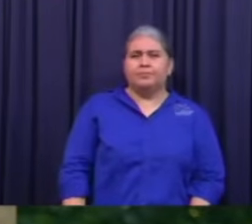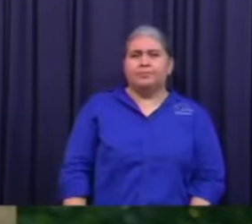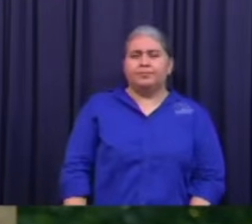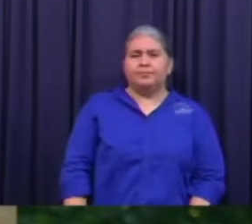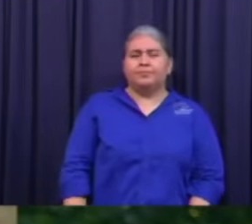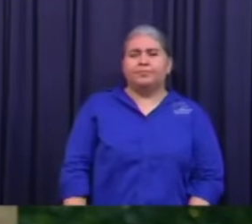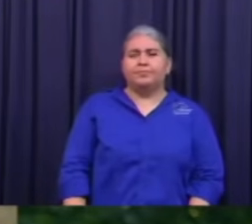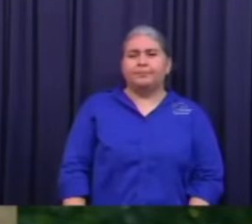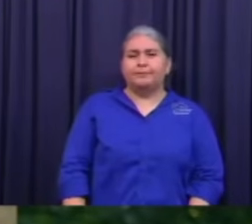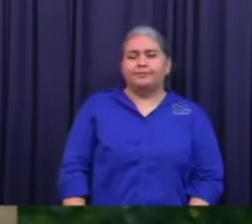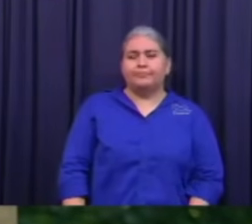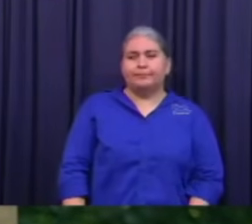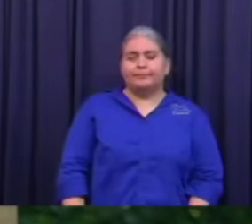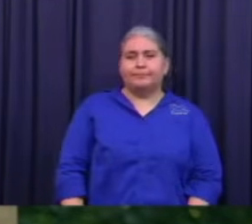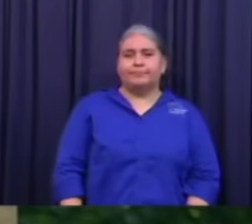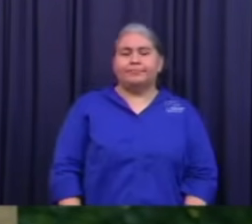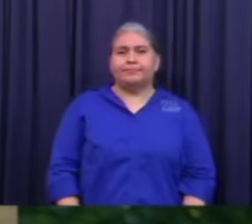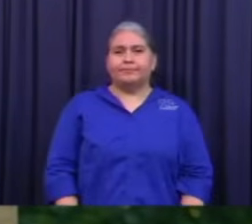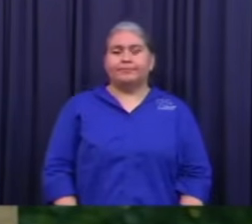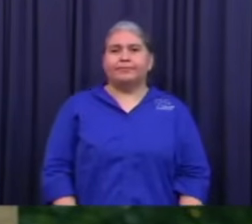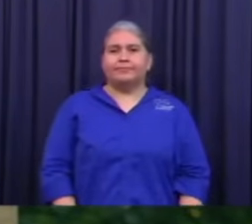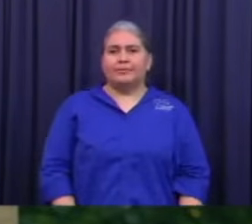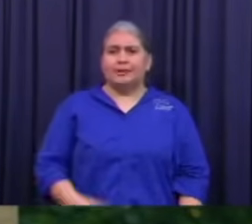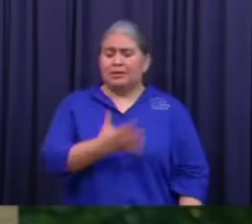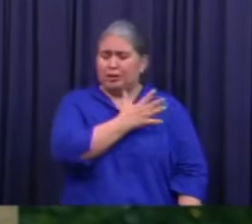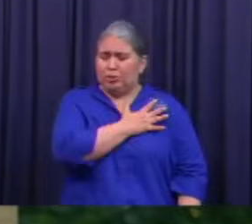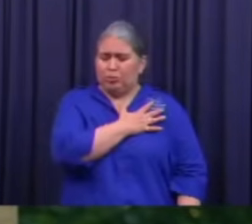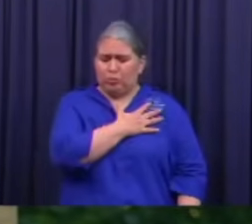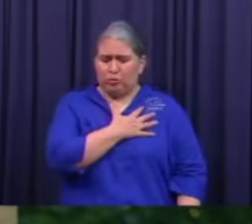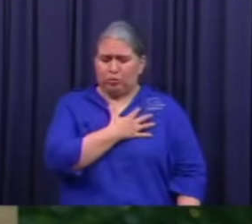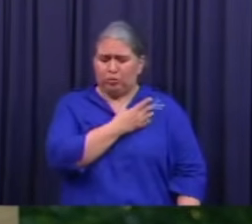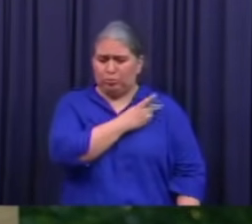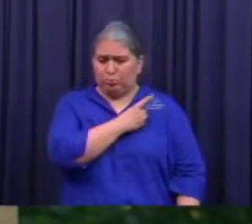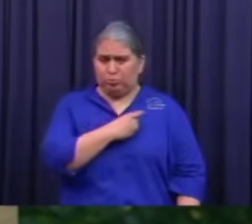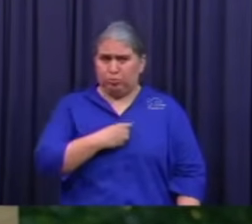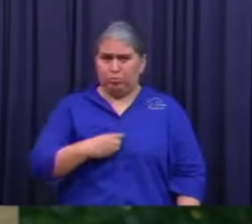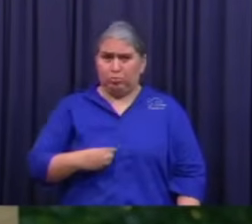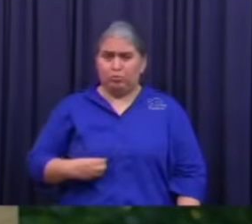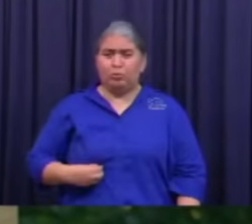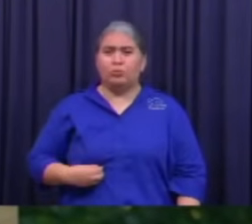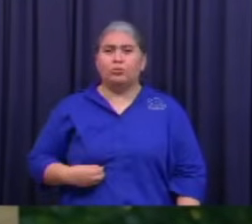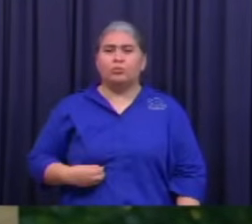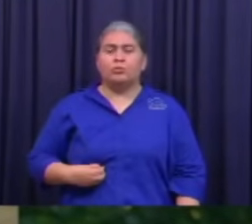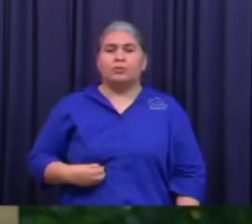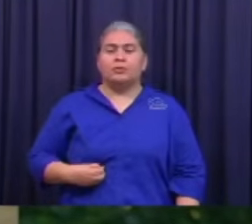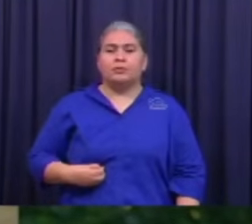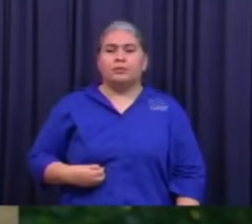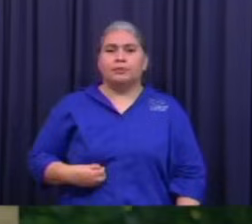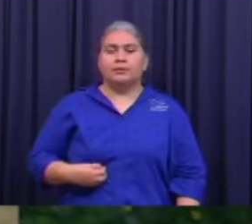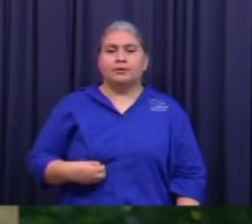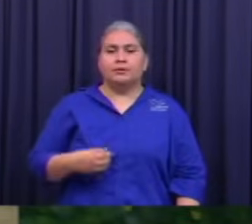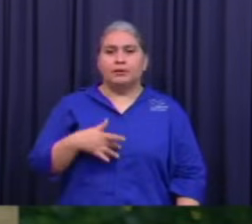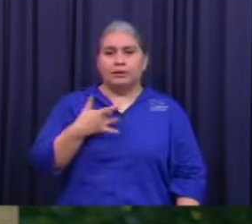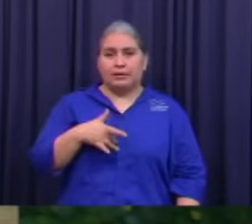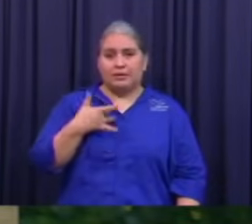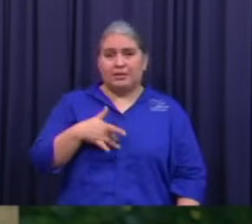enfermo eso no es más que tristeza corazón entonces tuve mucho